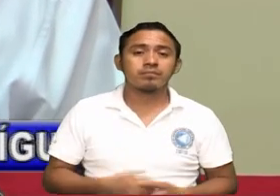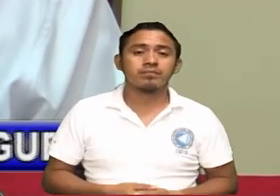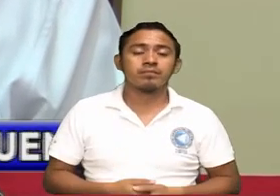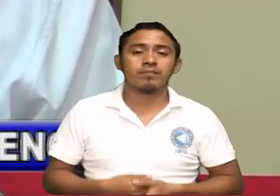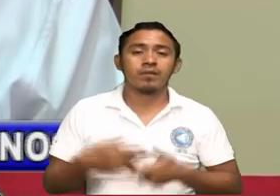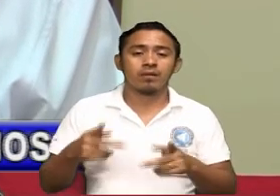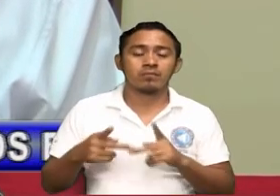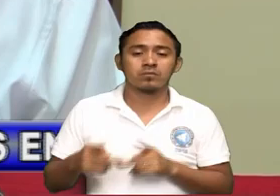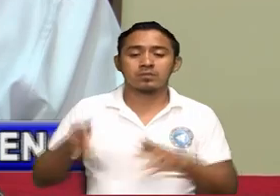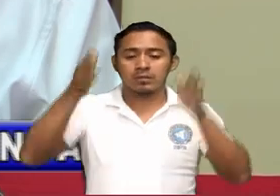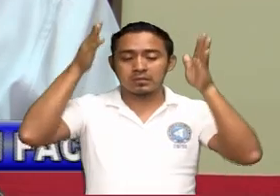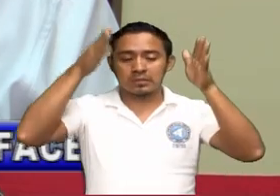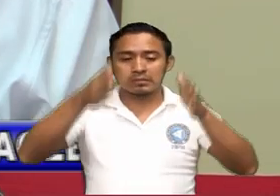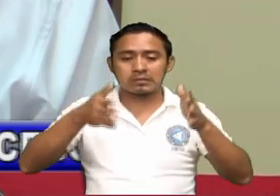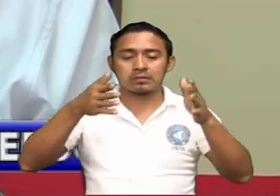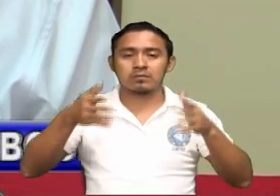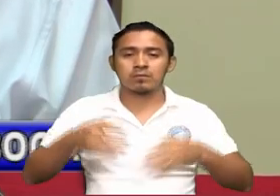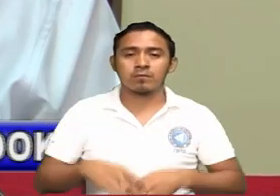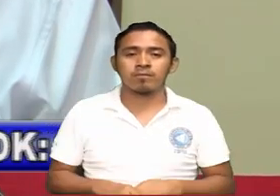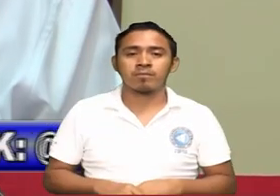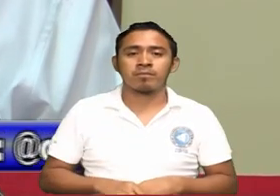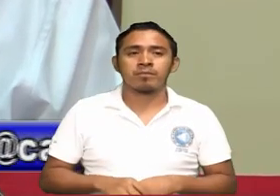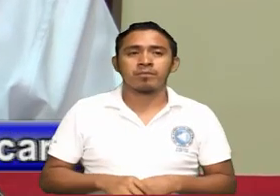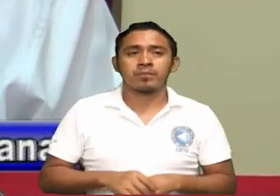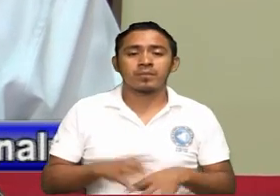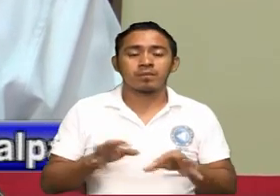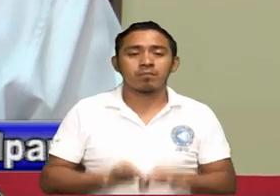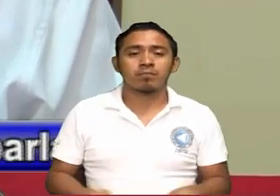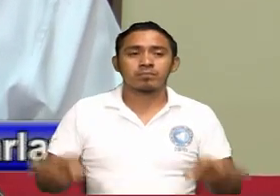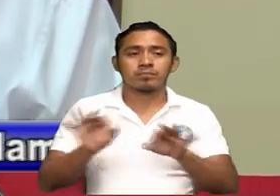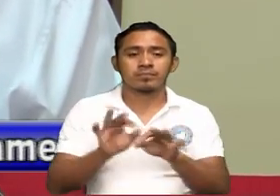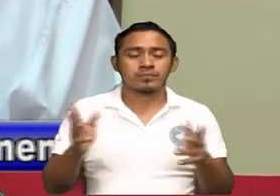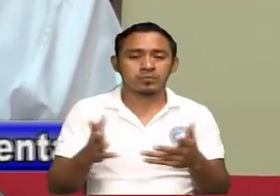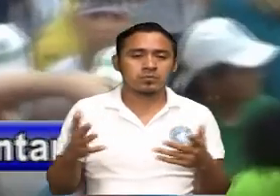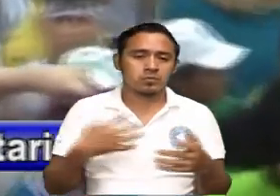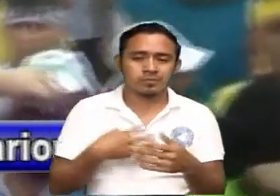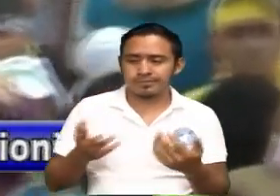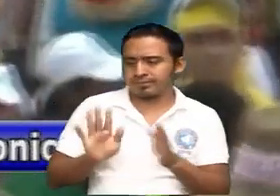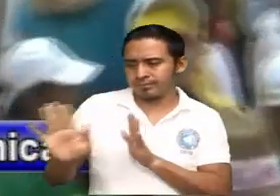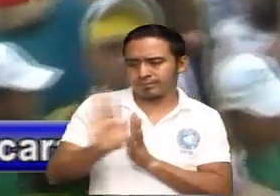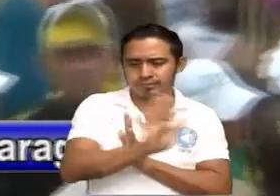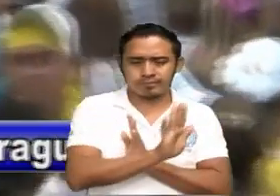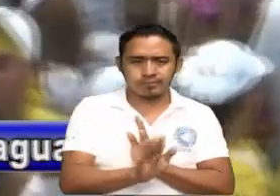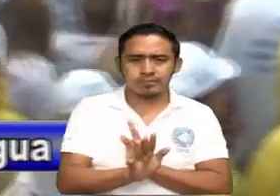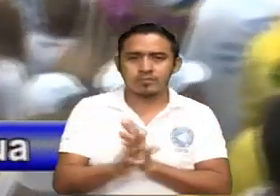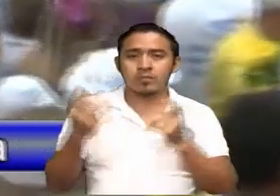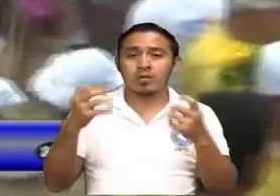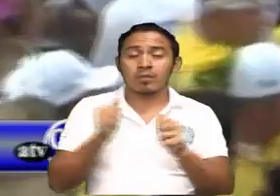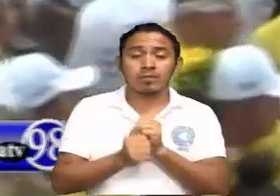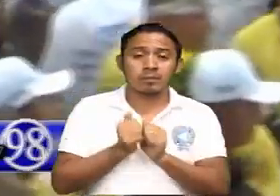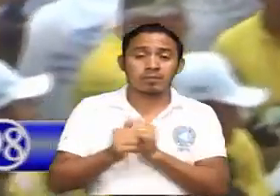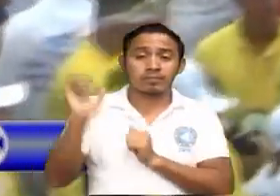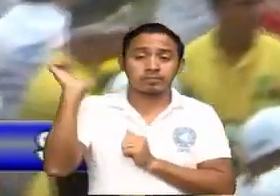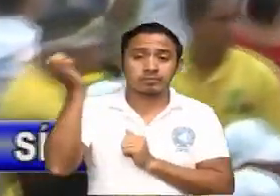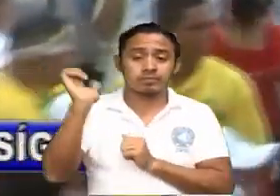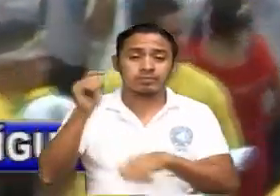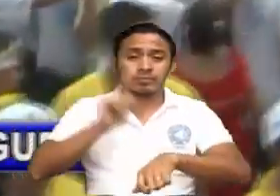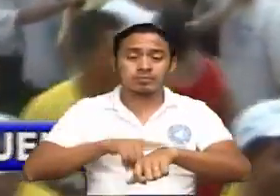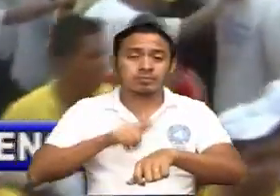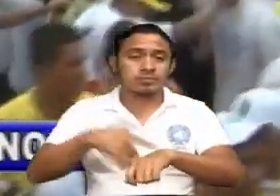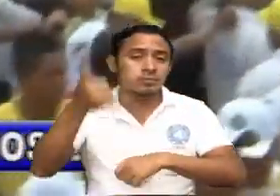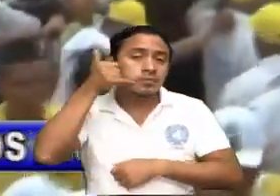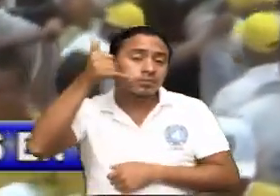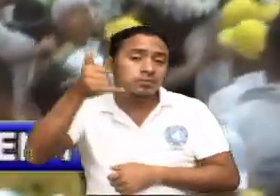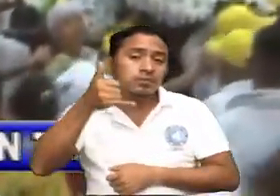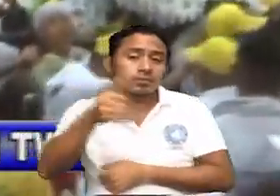estamos atendiendo a una persona, es importante que nos den el espacio respectivo. En caso de emergencia, llame a la Cruz